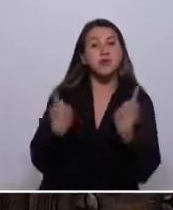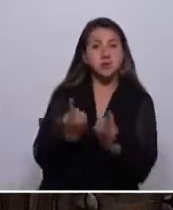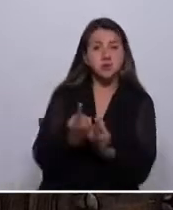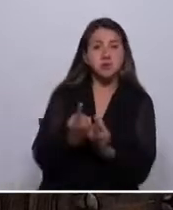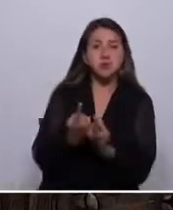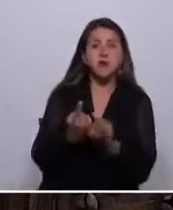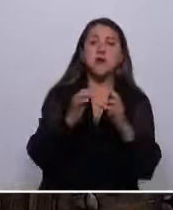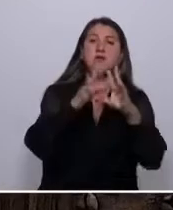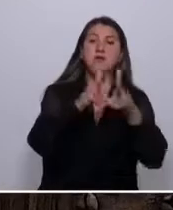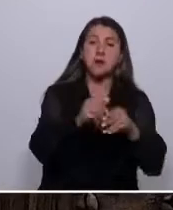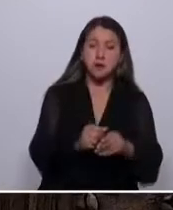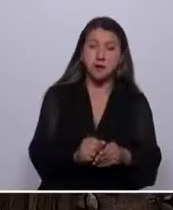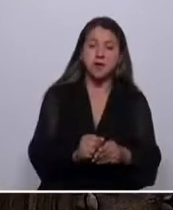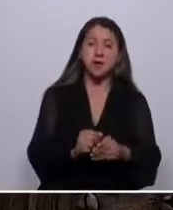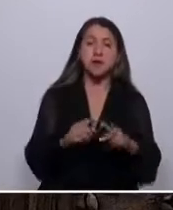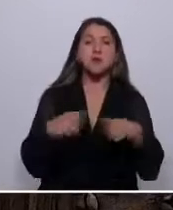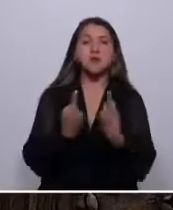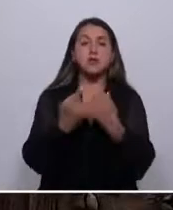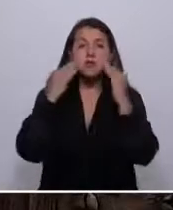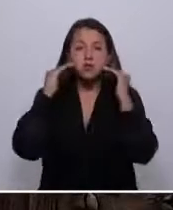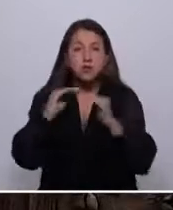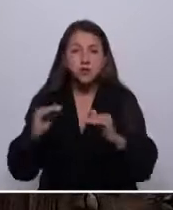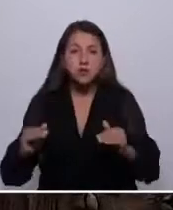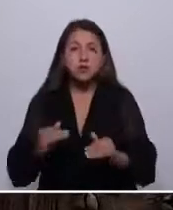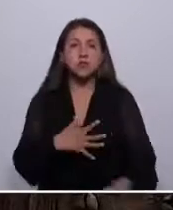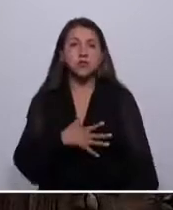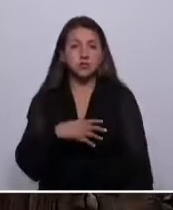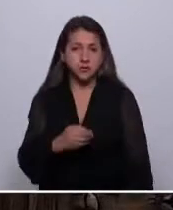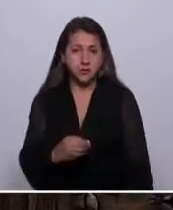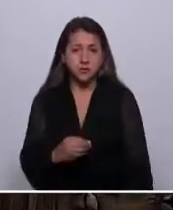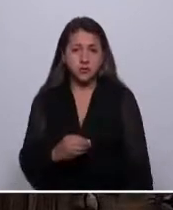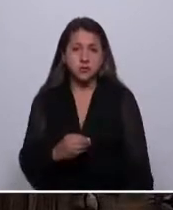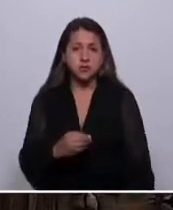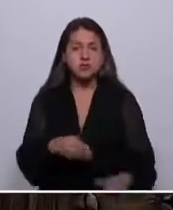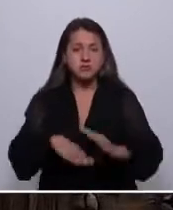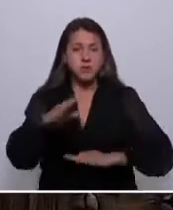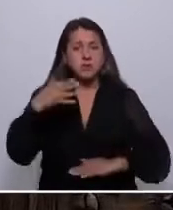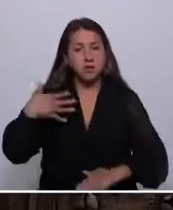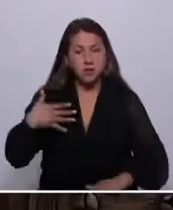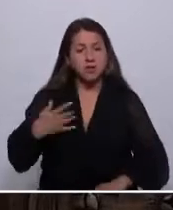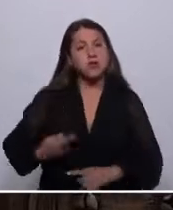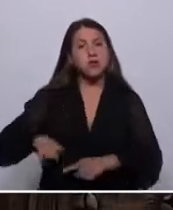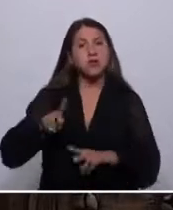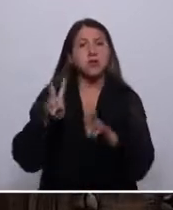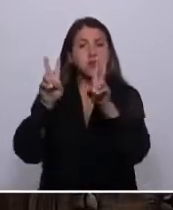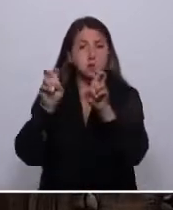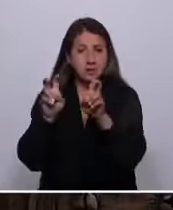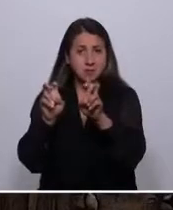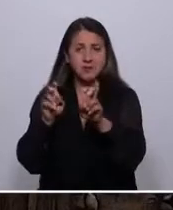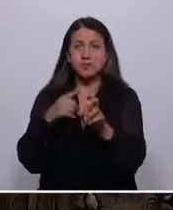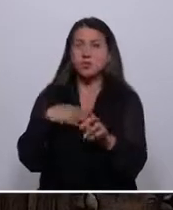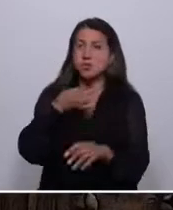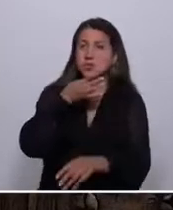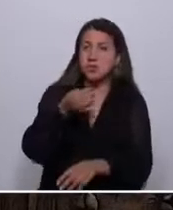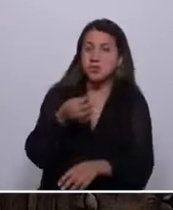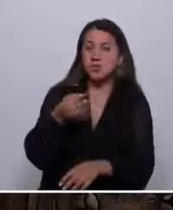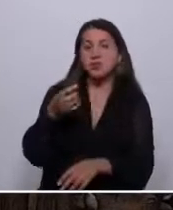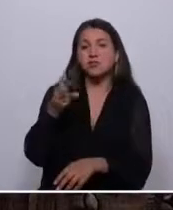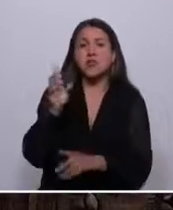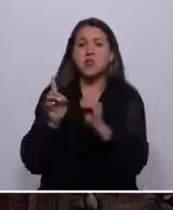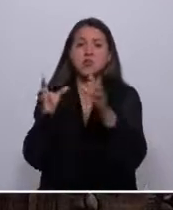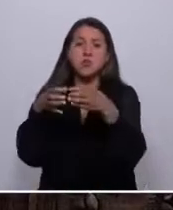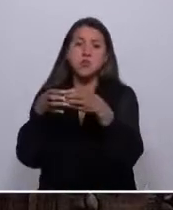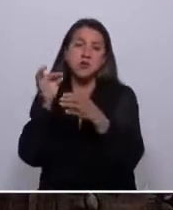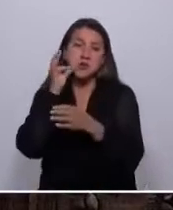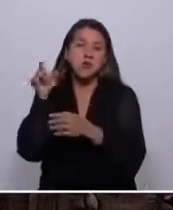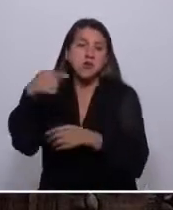la familia y nuestros niños, nuestros hijos. Hay otros temas que yo le llamaría de élite, que son